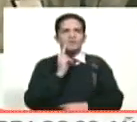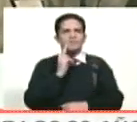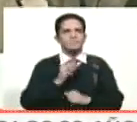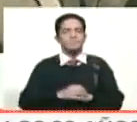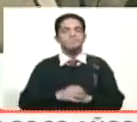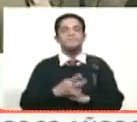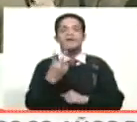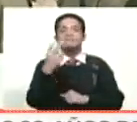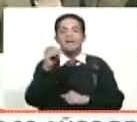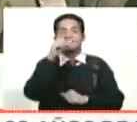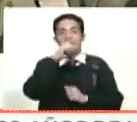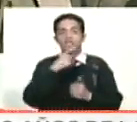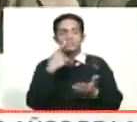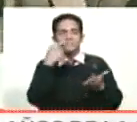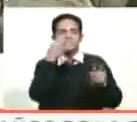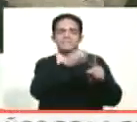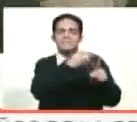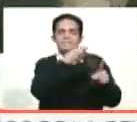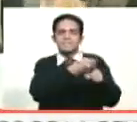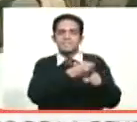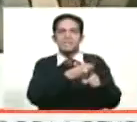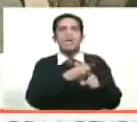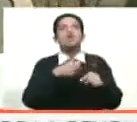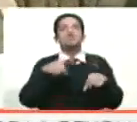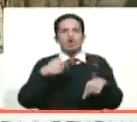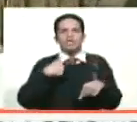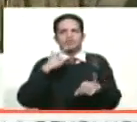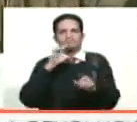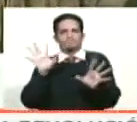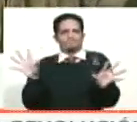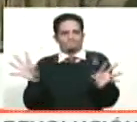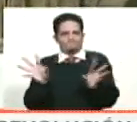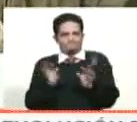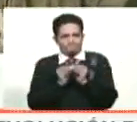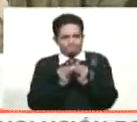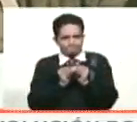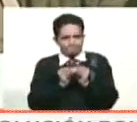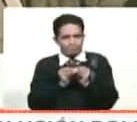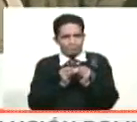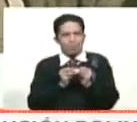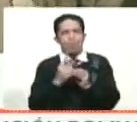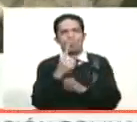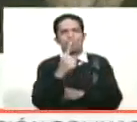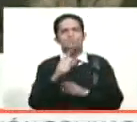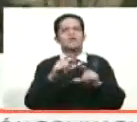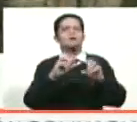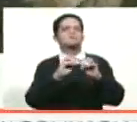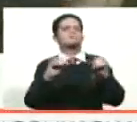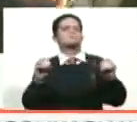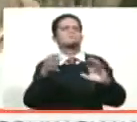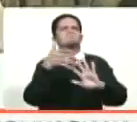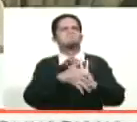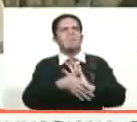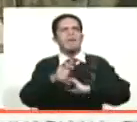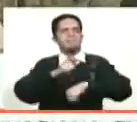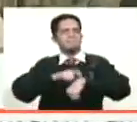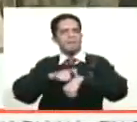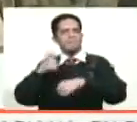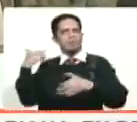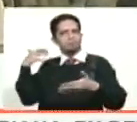20 años de batalla, victoria, y hoy pudiera yo resumir en una frase lo que es este tiempo